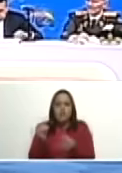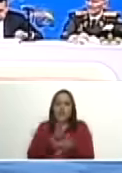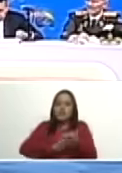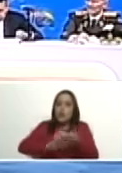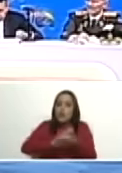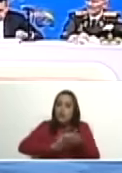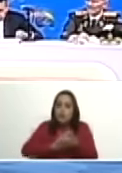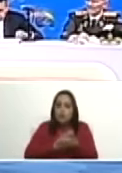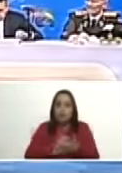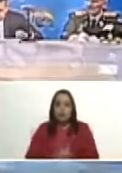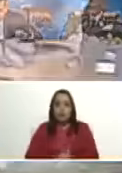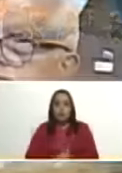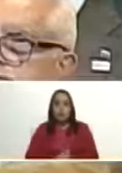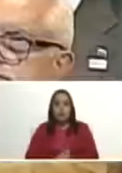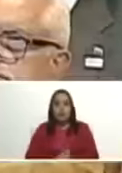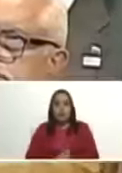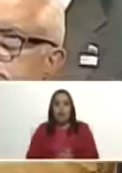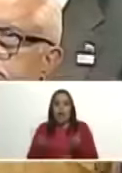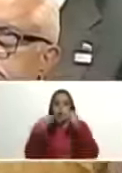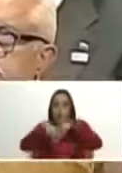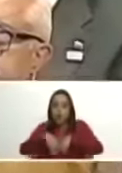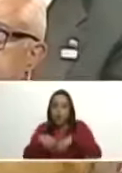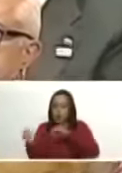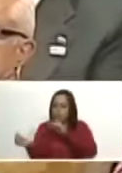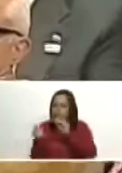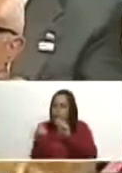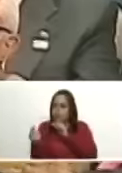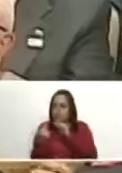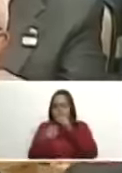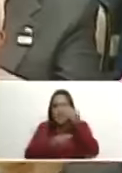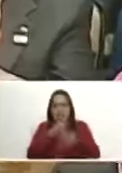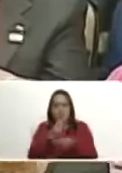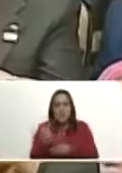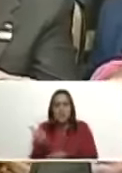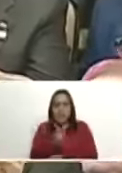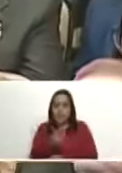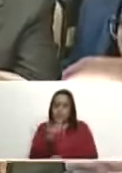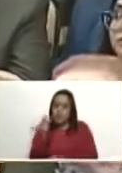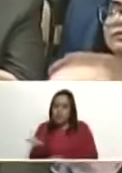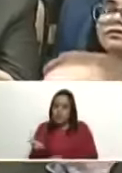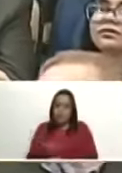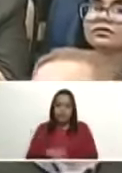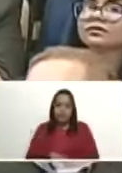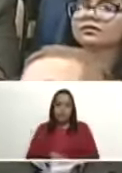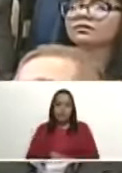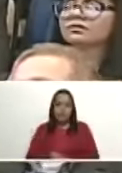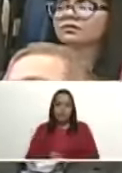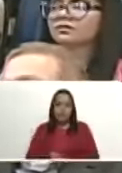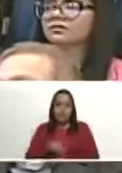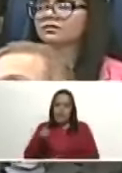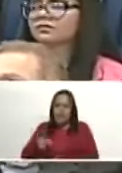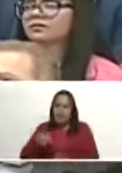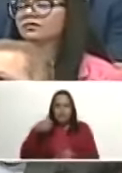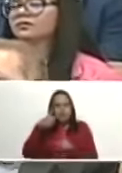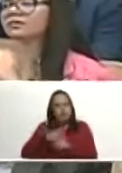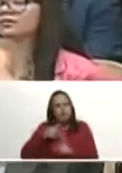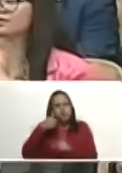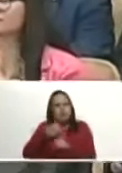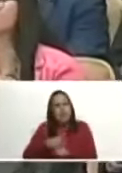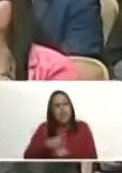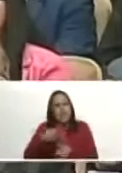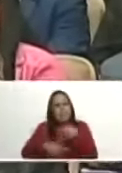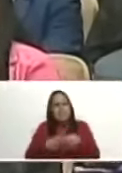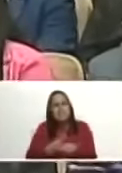soluciones negociadas por parte de Venezuela. Fue una constante durante el siglo